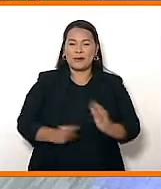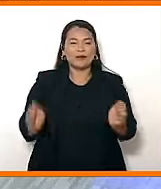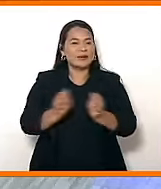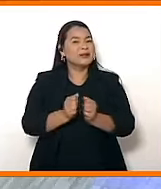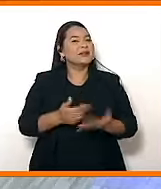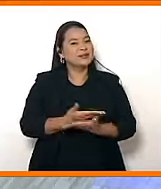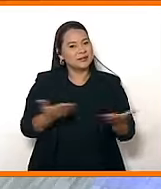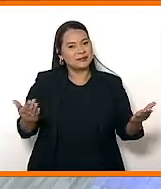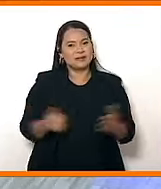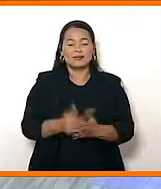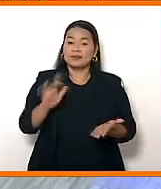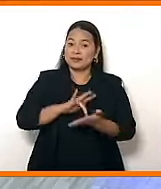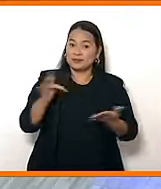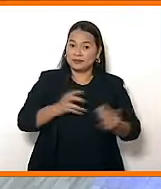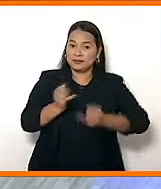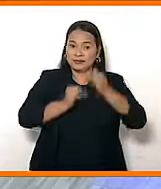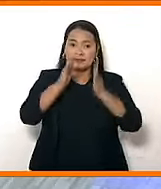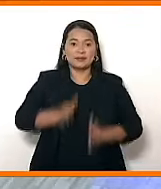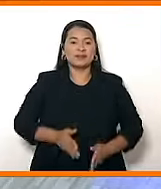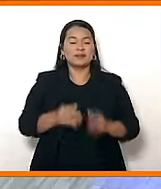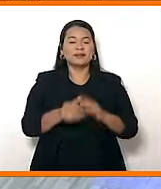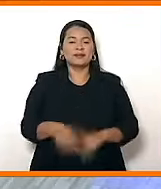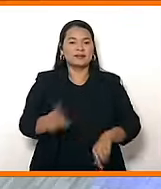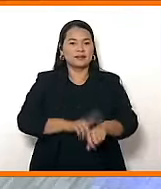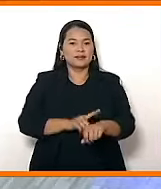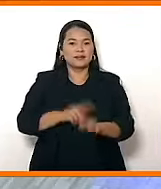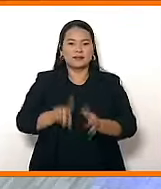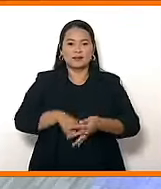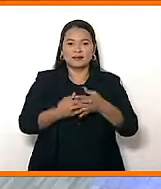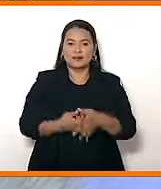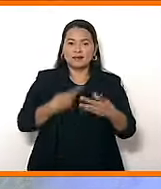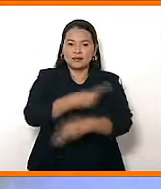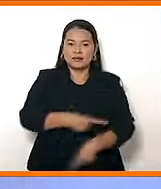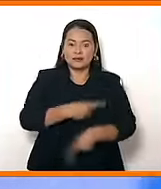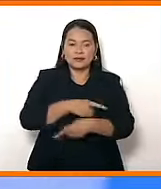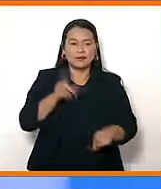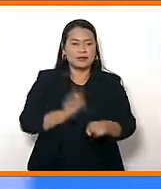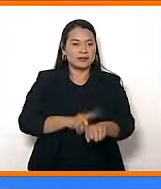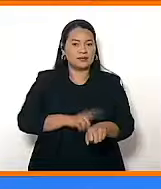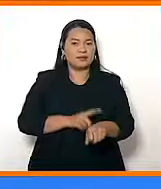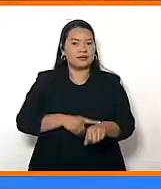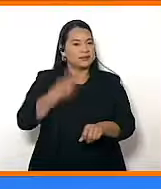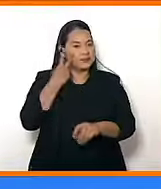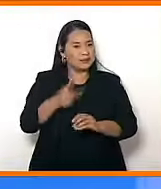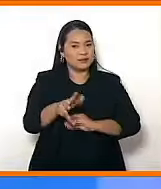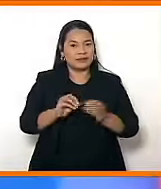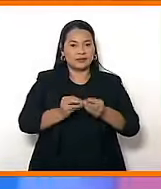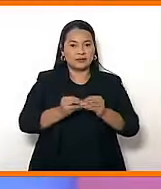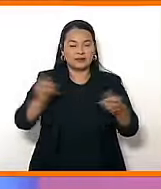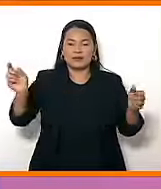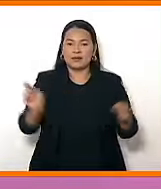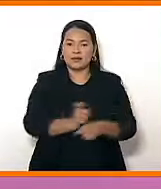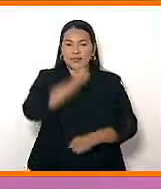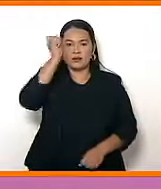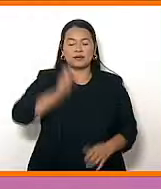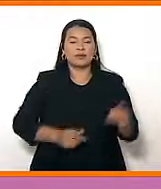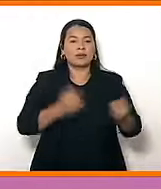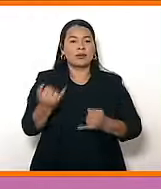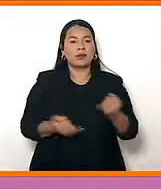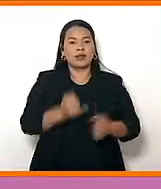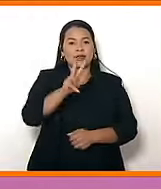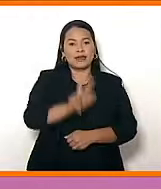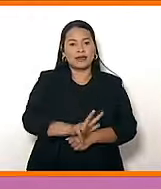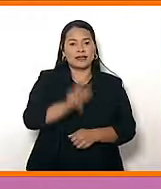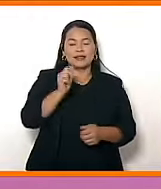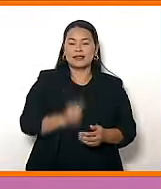querido jugador. Damos inicio a nuestra diversión y en esta ocasión, Ana, permiso, porque vamos a conocer esos tres dígitos que forman el número seleccionado para Jugatres.